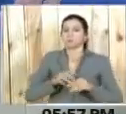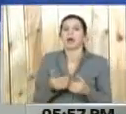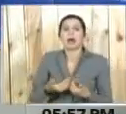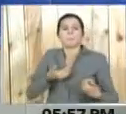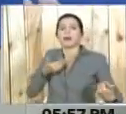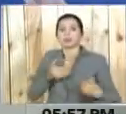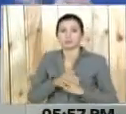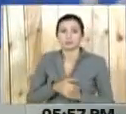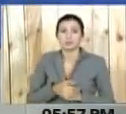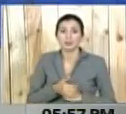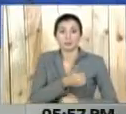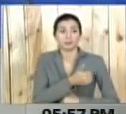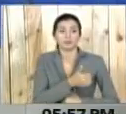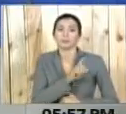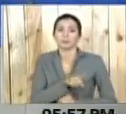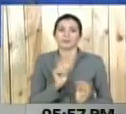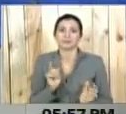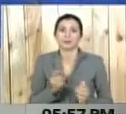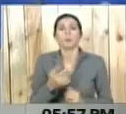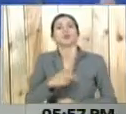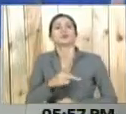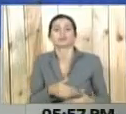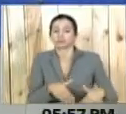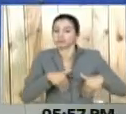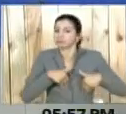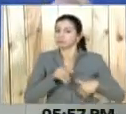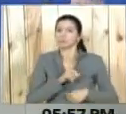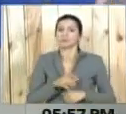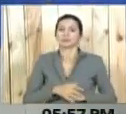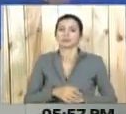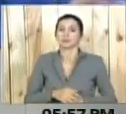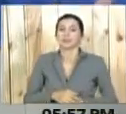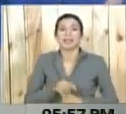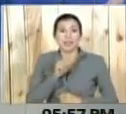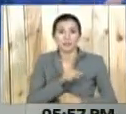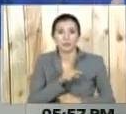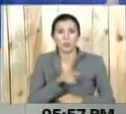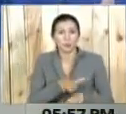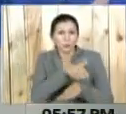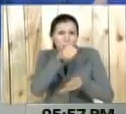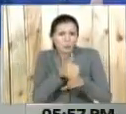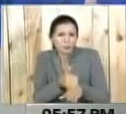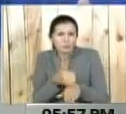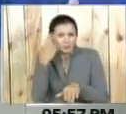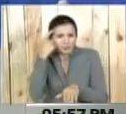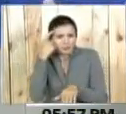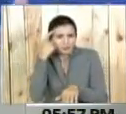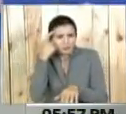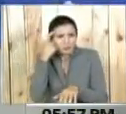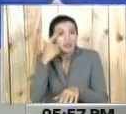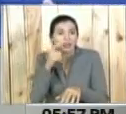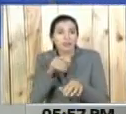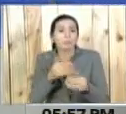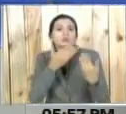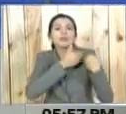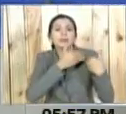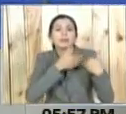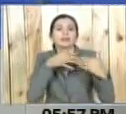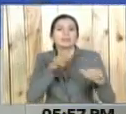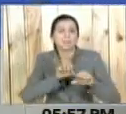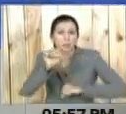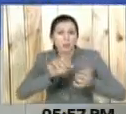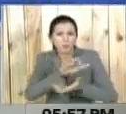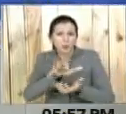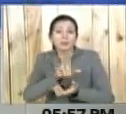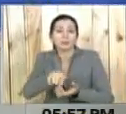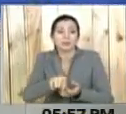sector de la Mesa de la Unidad lo ha aislado, que es el sector de Voluntad Popular, que está detrás no solamente de lo que ha venido pasando el día de hoy en la ciudad de San Cristóbal, sino incluso de